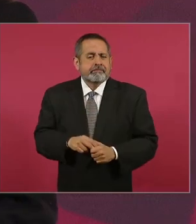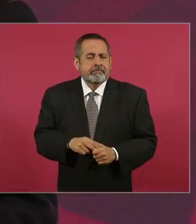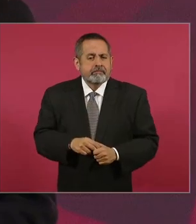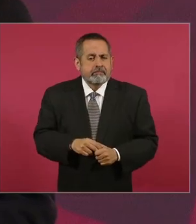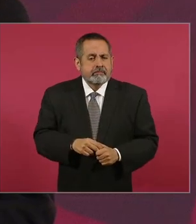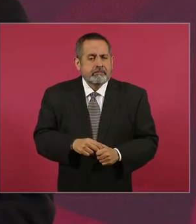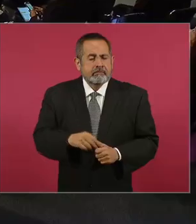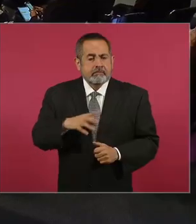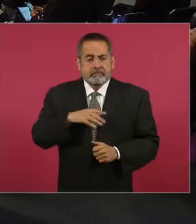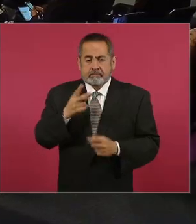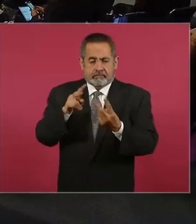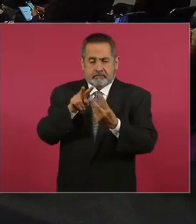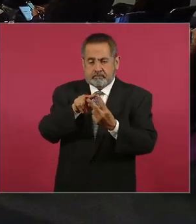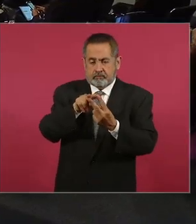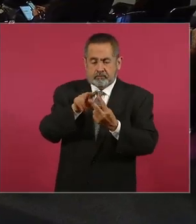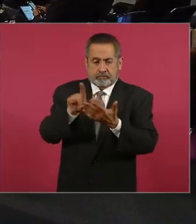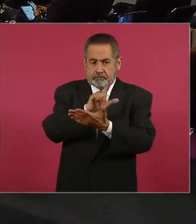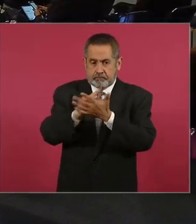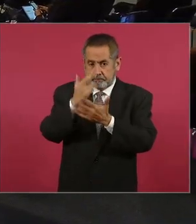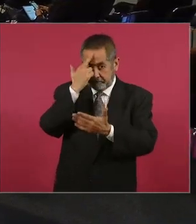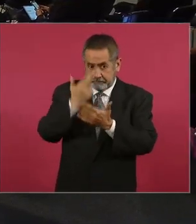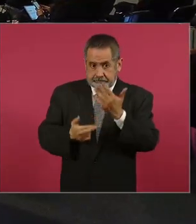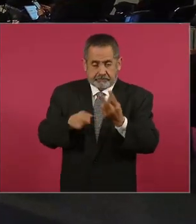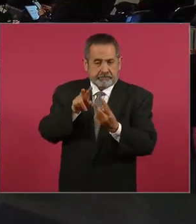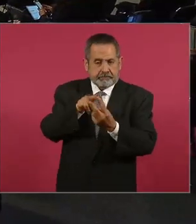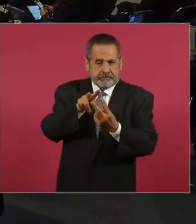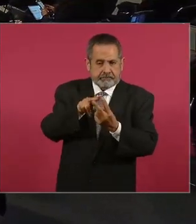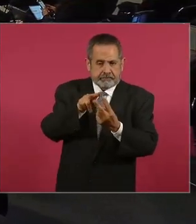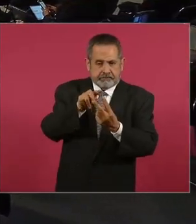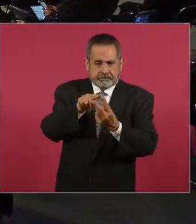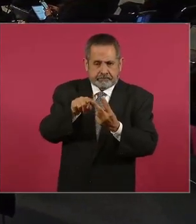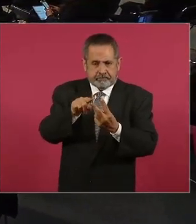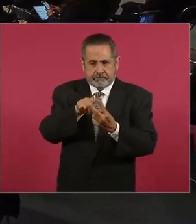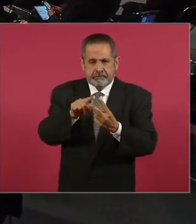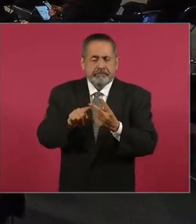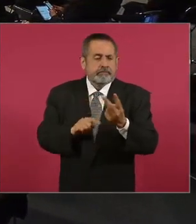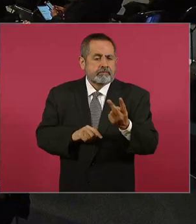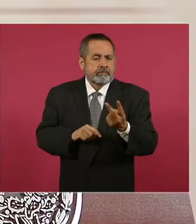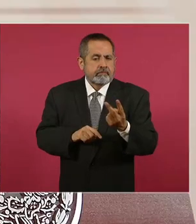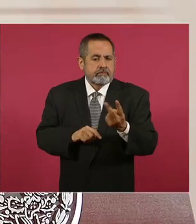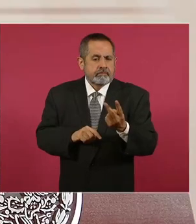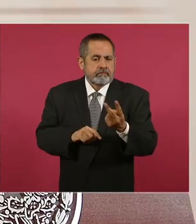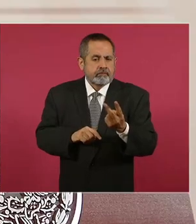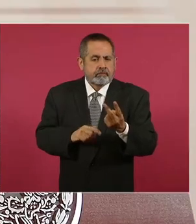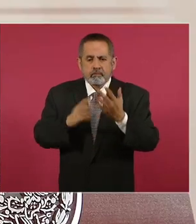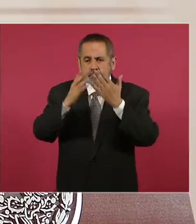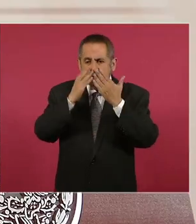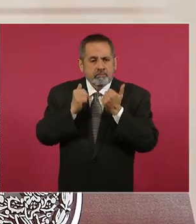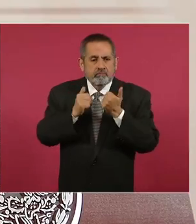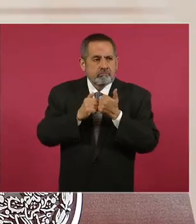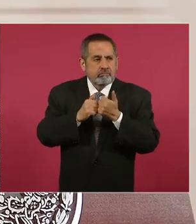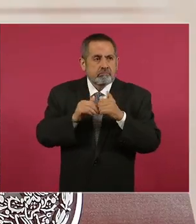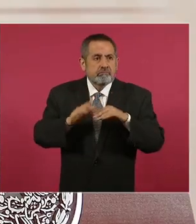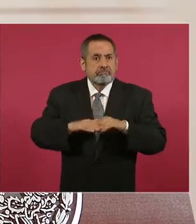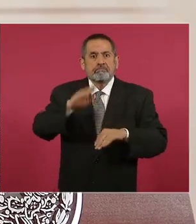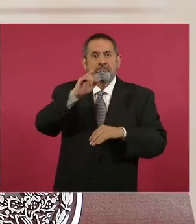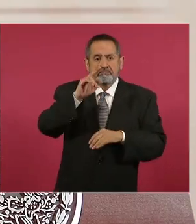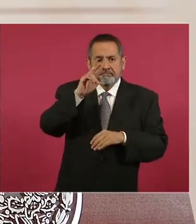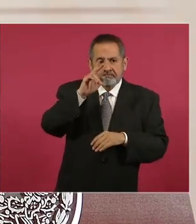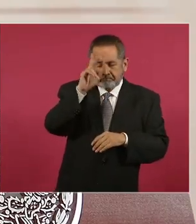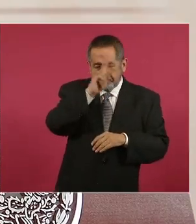hay dos delitos en donde no hay cifra negra. O